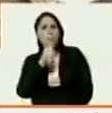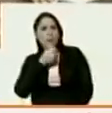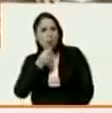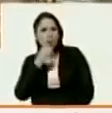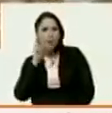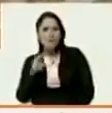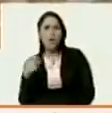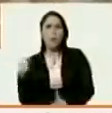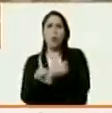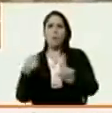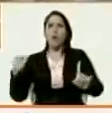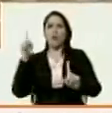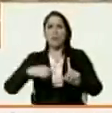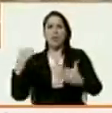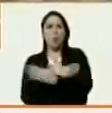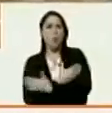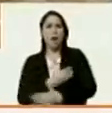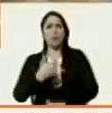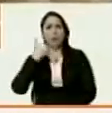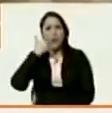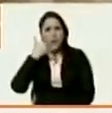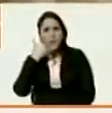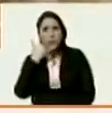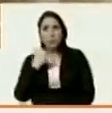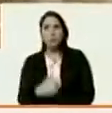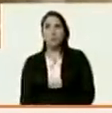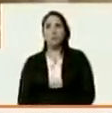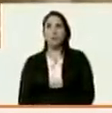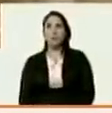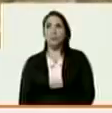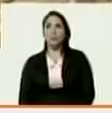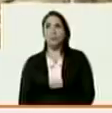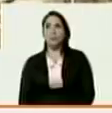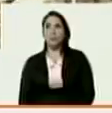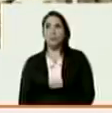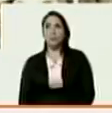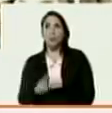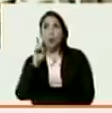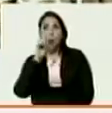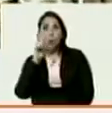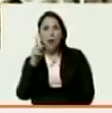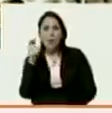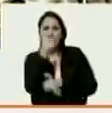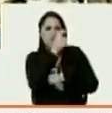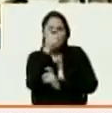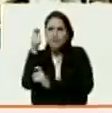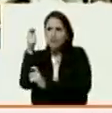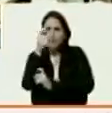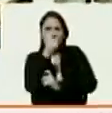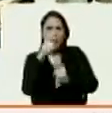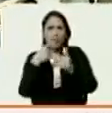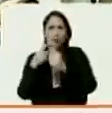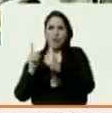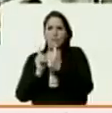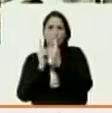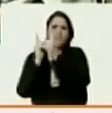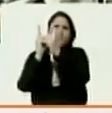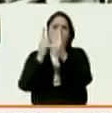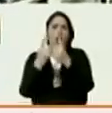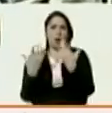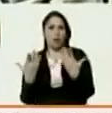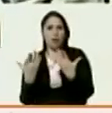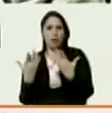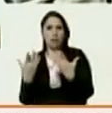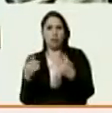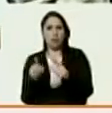golpeados, les han robado teléfonos, si los ven enfocando a alguien los persiguen como